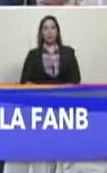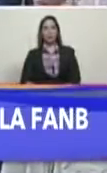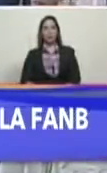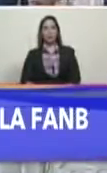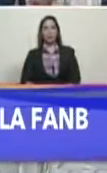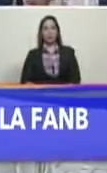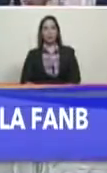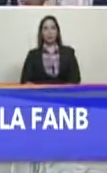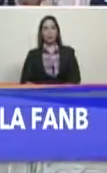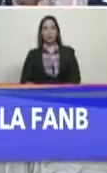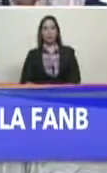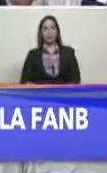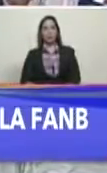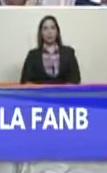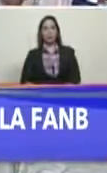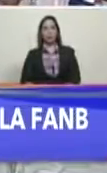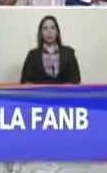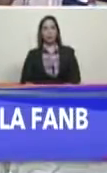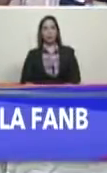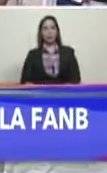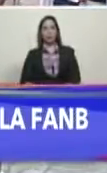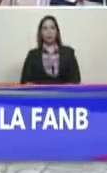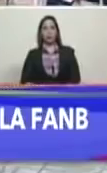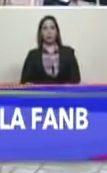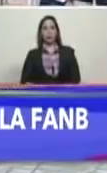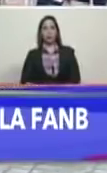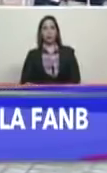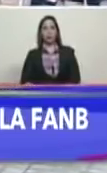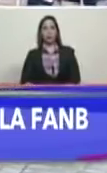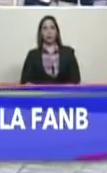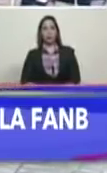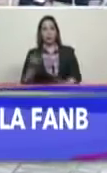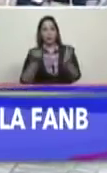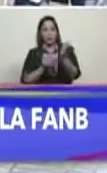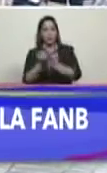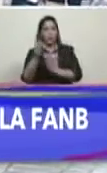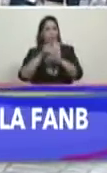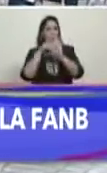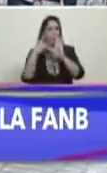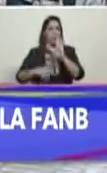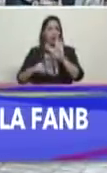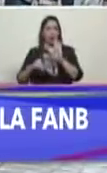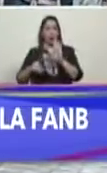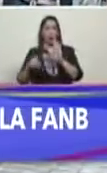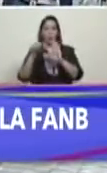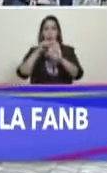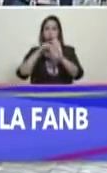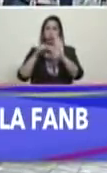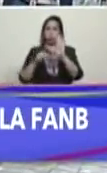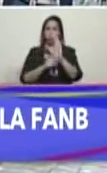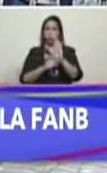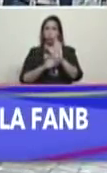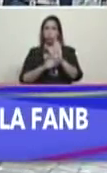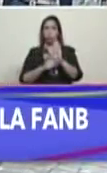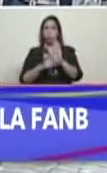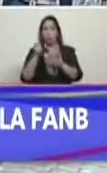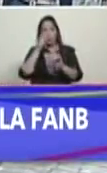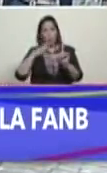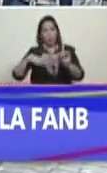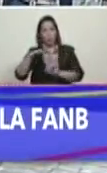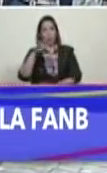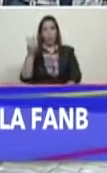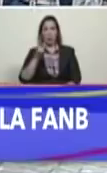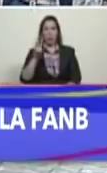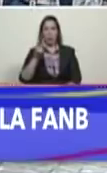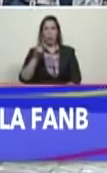Fuerza Armada Nacional Bolivariana de Venezuela, siendo fiel a los deberes consagrados y asumiendo junto al glorioso pueblo de Venezuela la